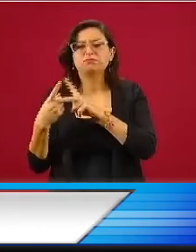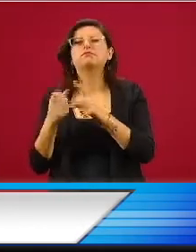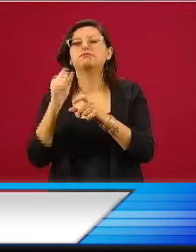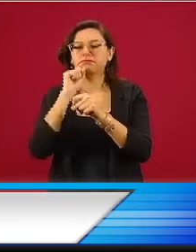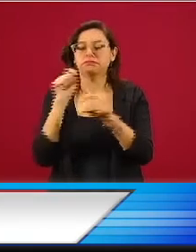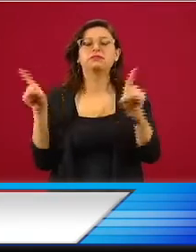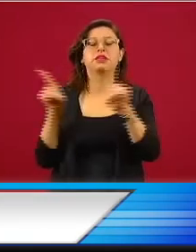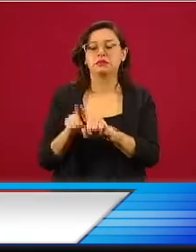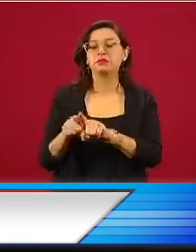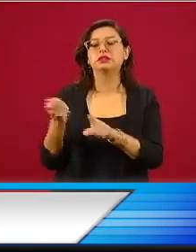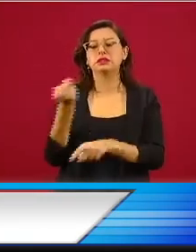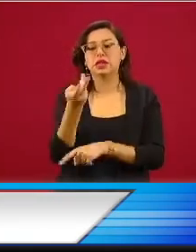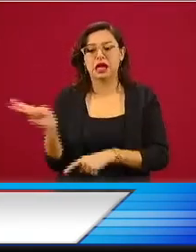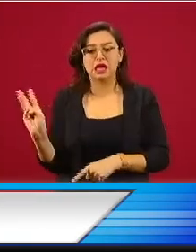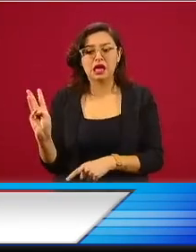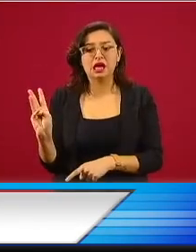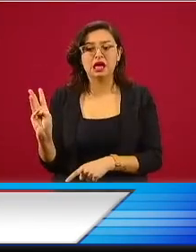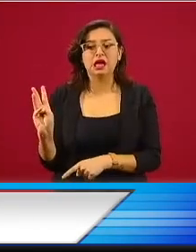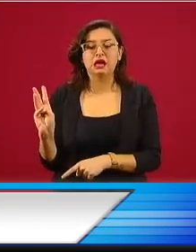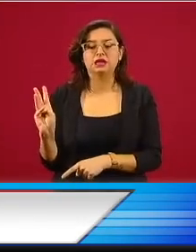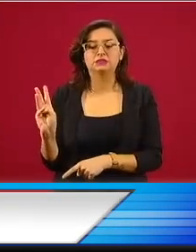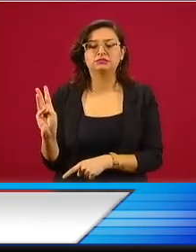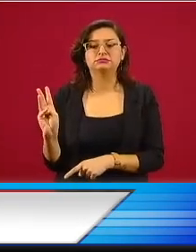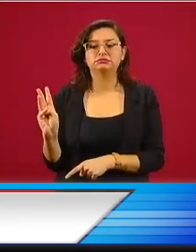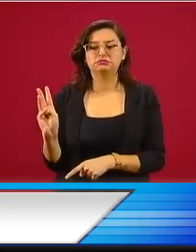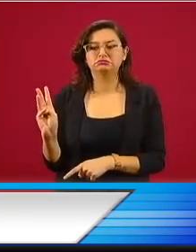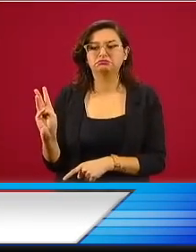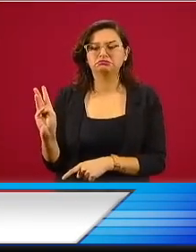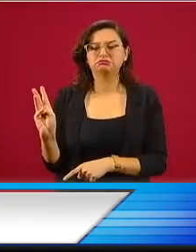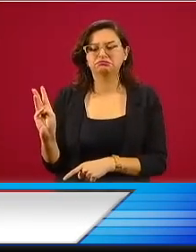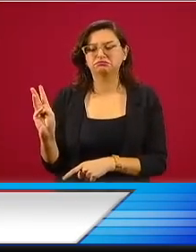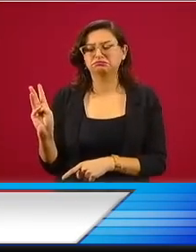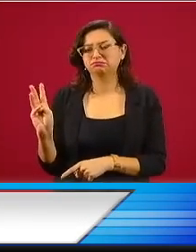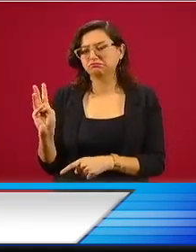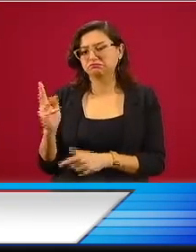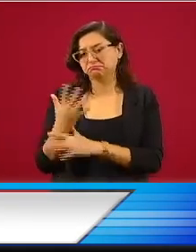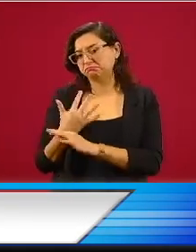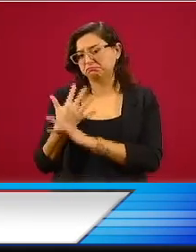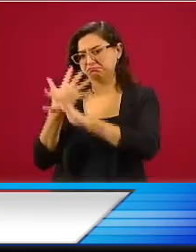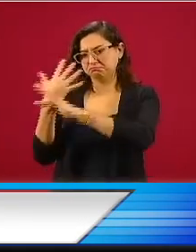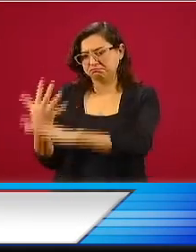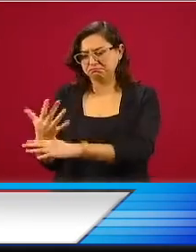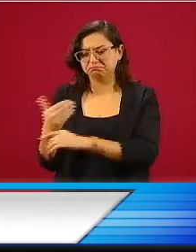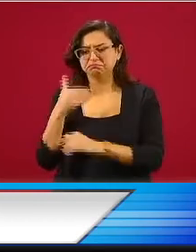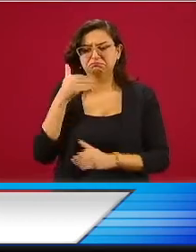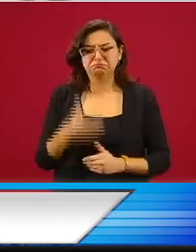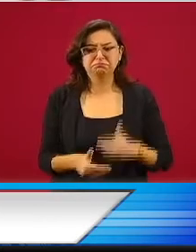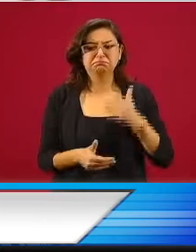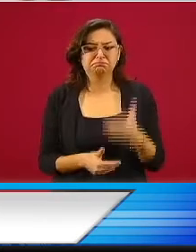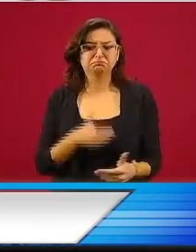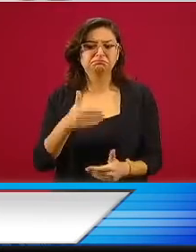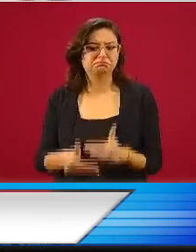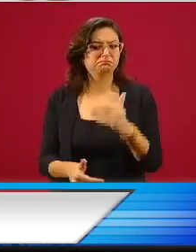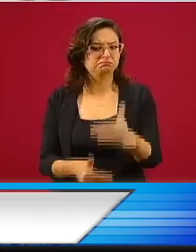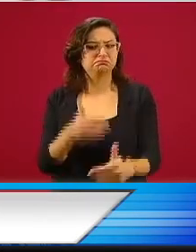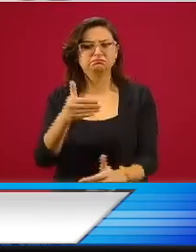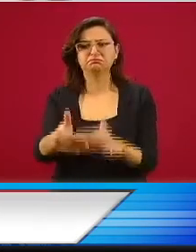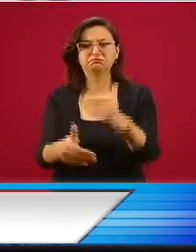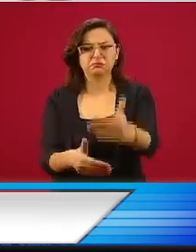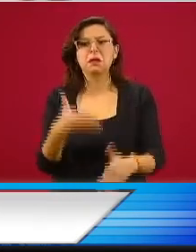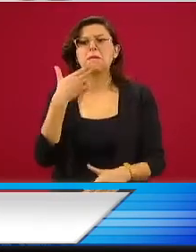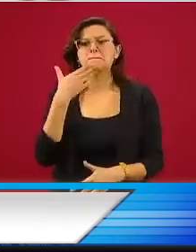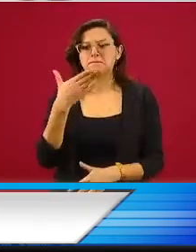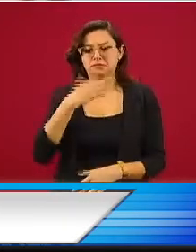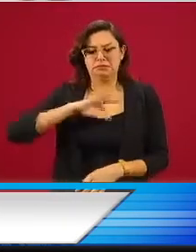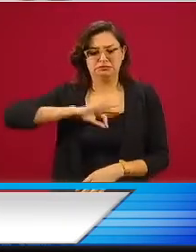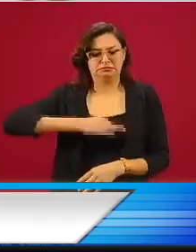inegi y de la cope ese recibir salarios más altos que los el presidente confirma que no hay justificación y menos tomando en cuenta la